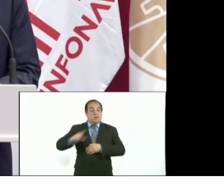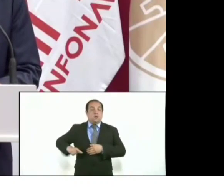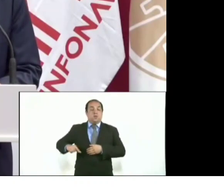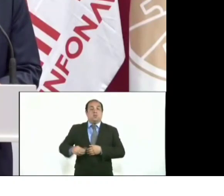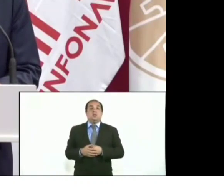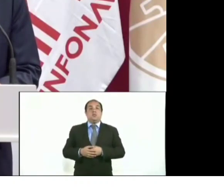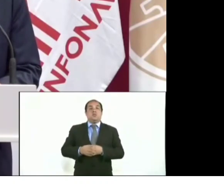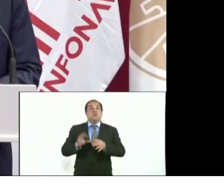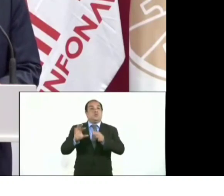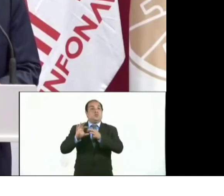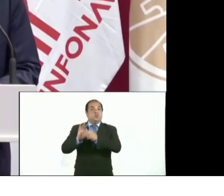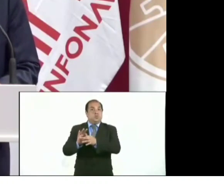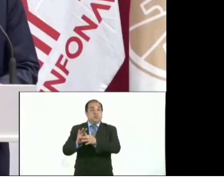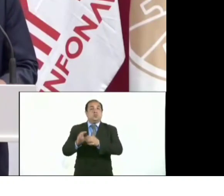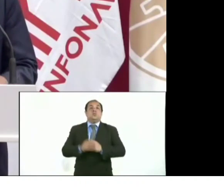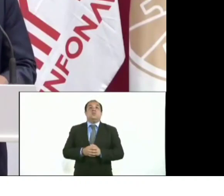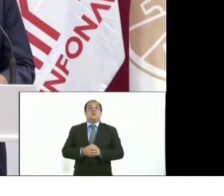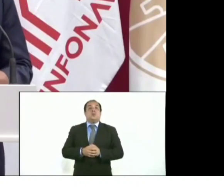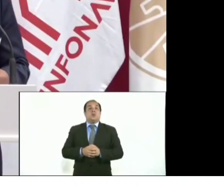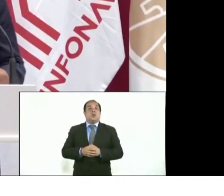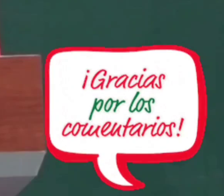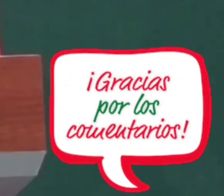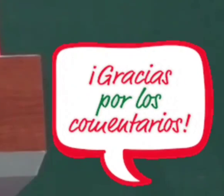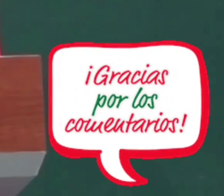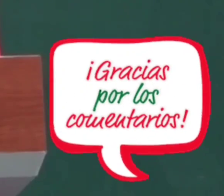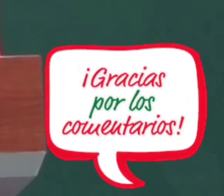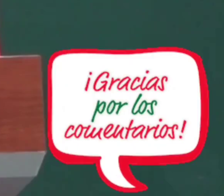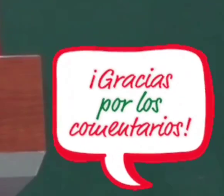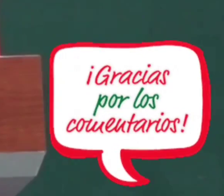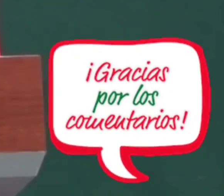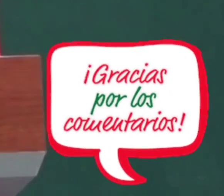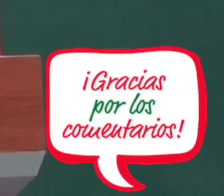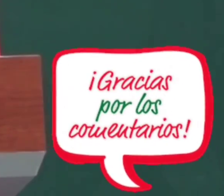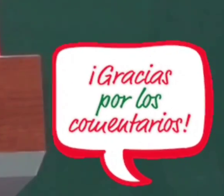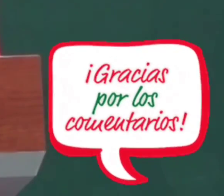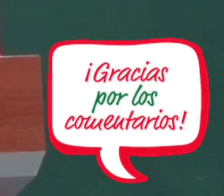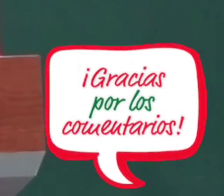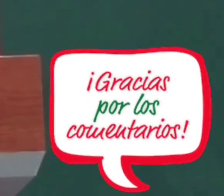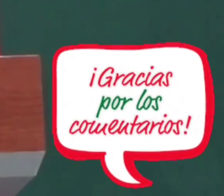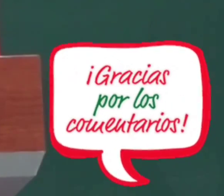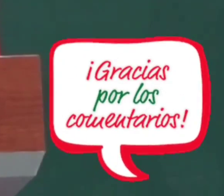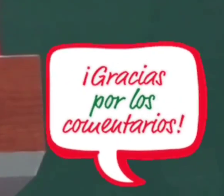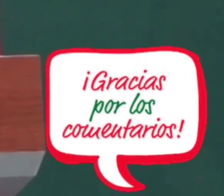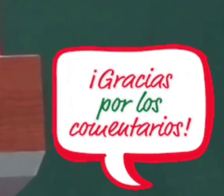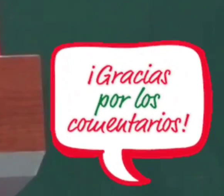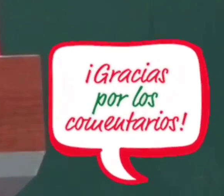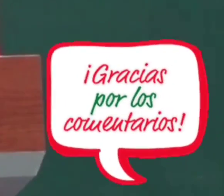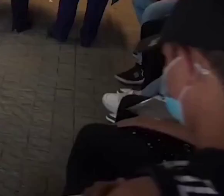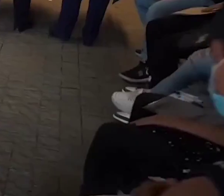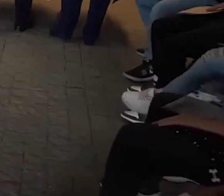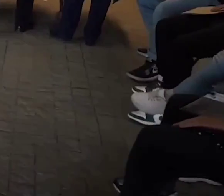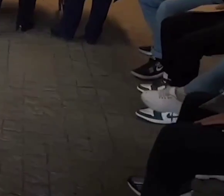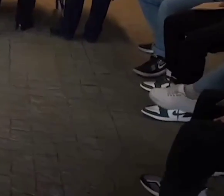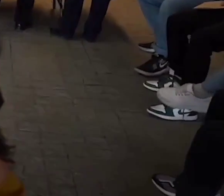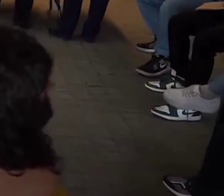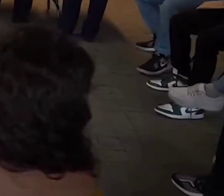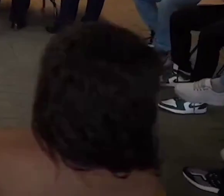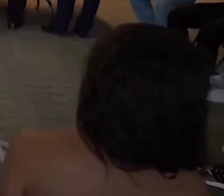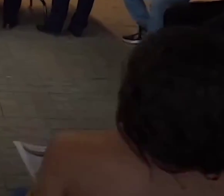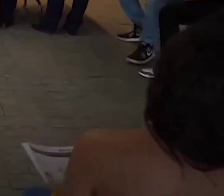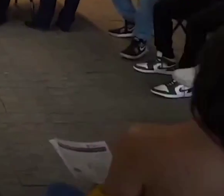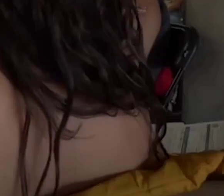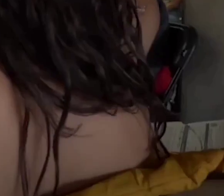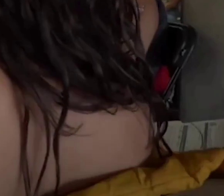la Ciudad de México. Muchas gracias. Al COVID vamos también muy bien en la ciudad, estamos vacunando